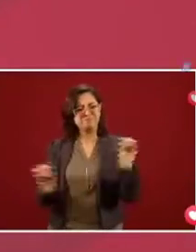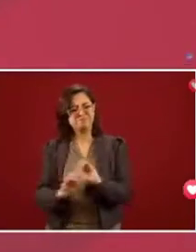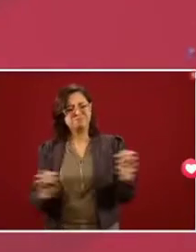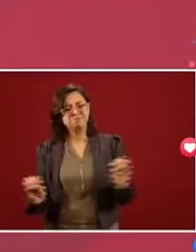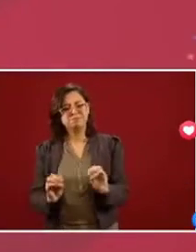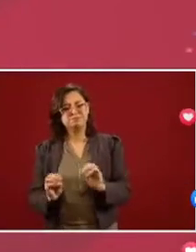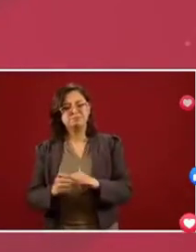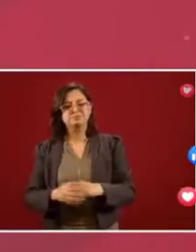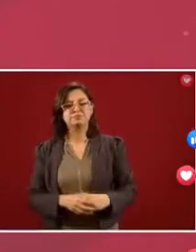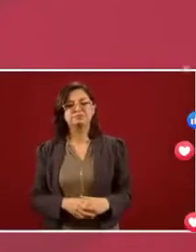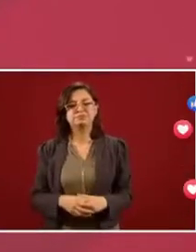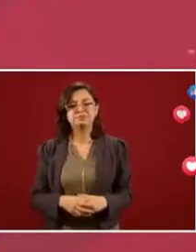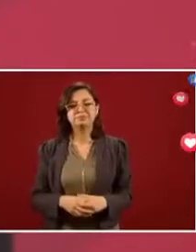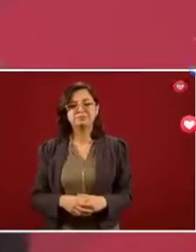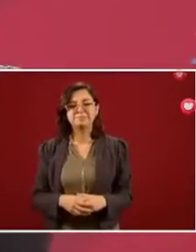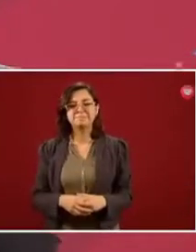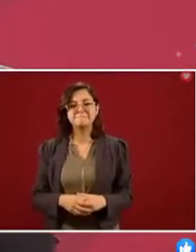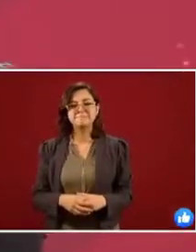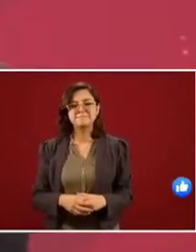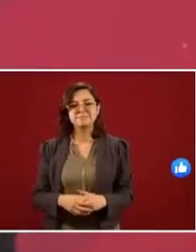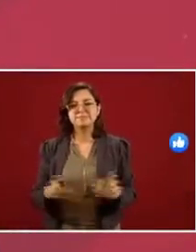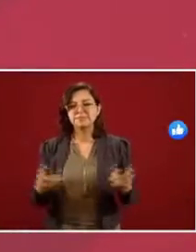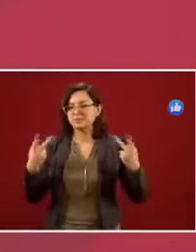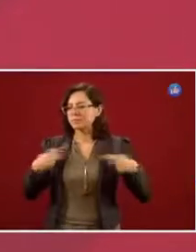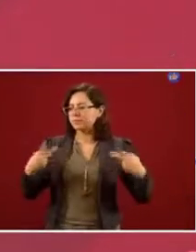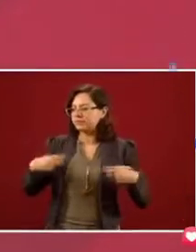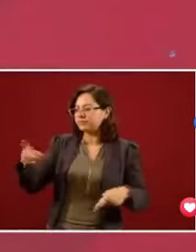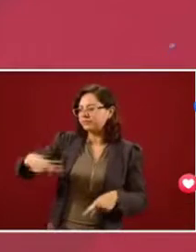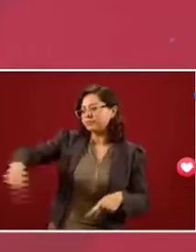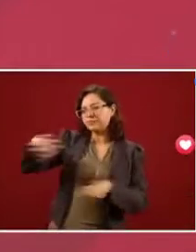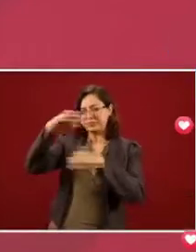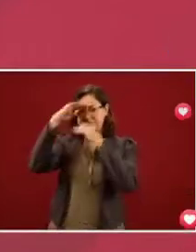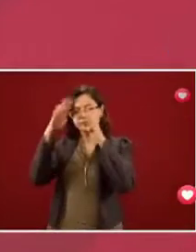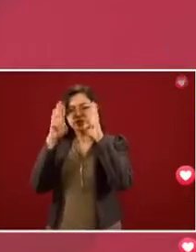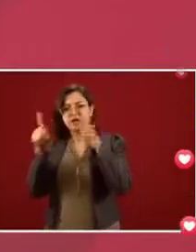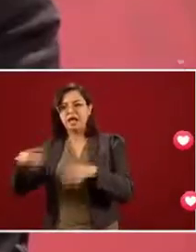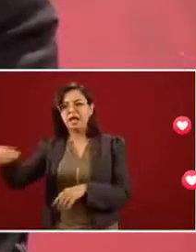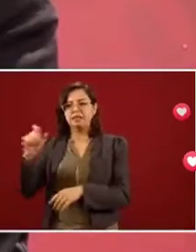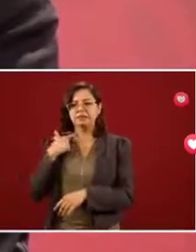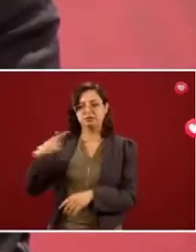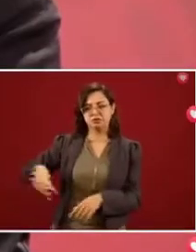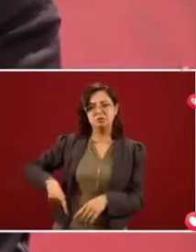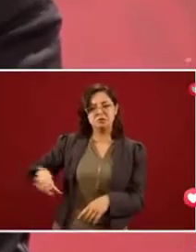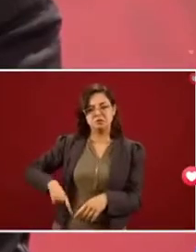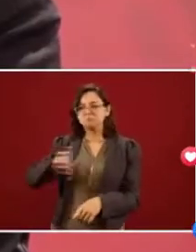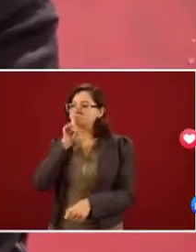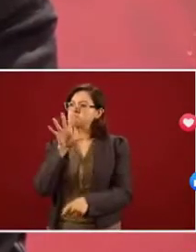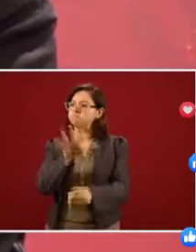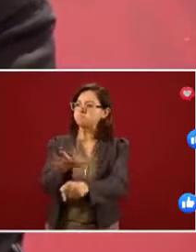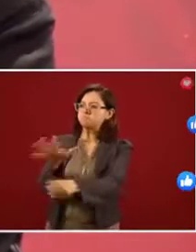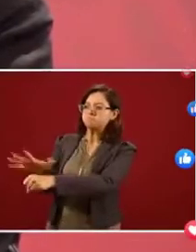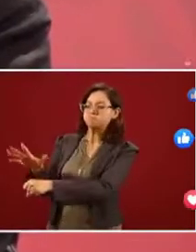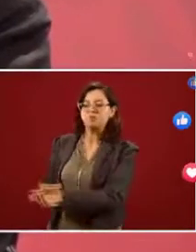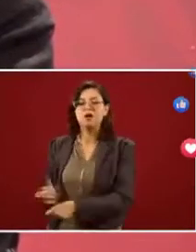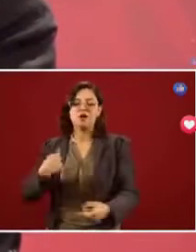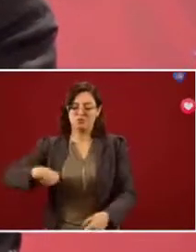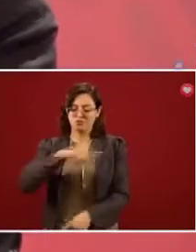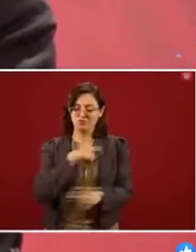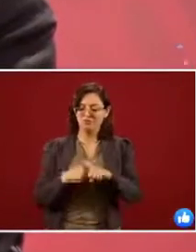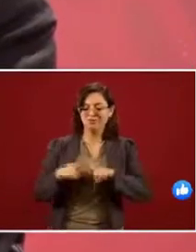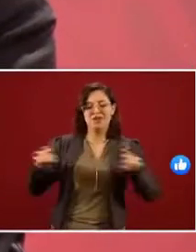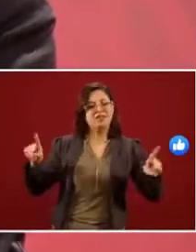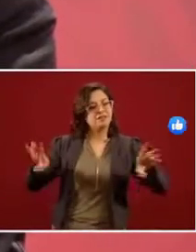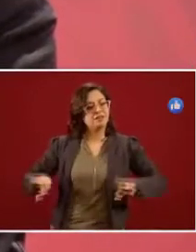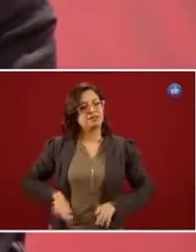a diferencia de los conservadores nosotros tenemos ideales tenemos principios pero sobre